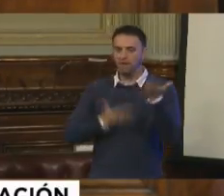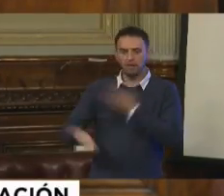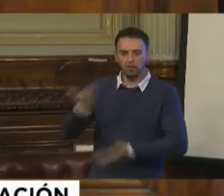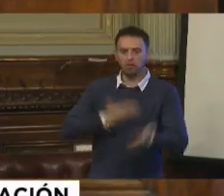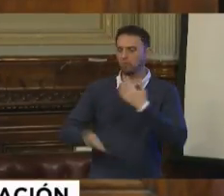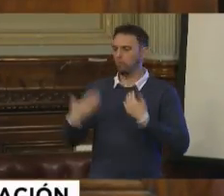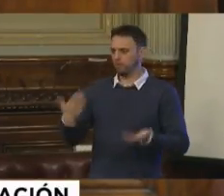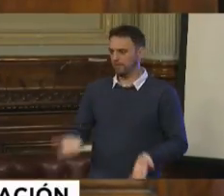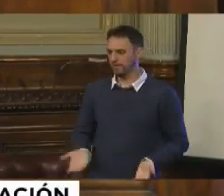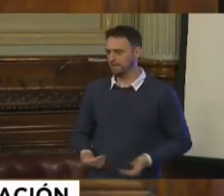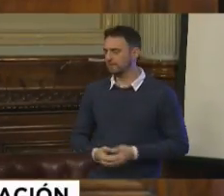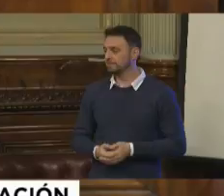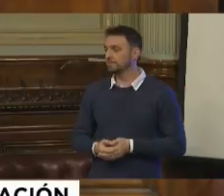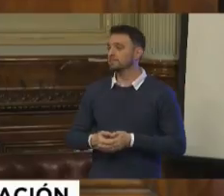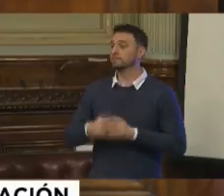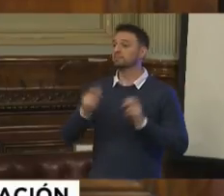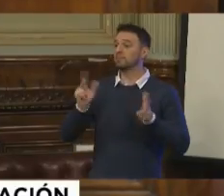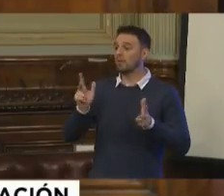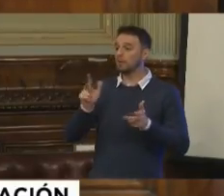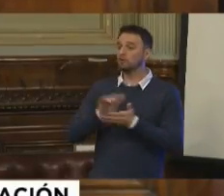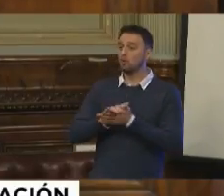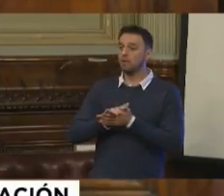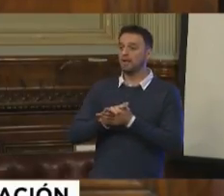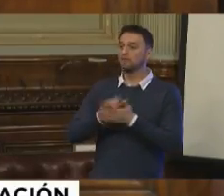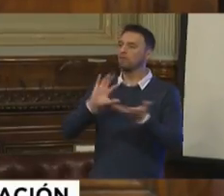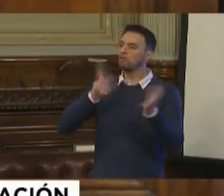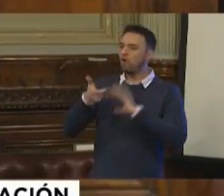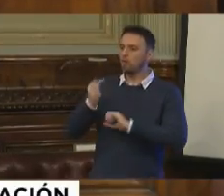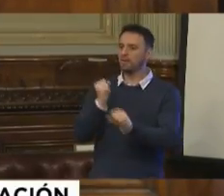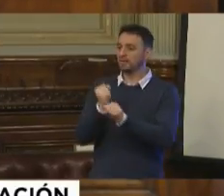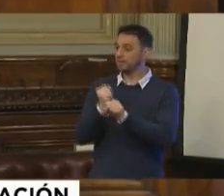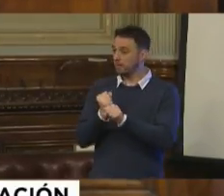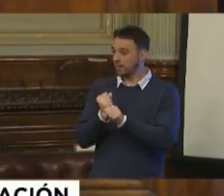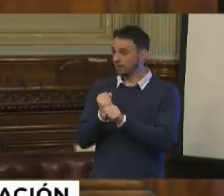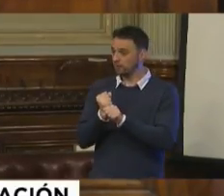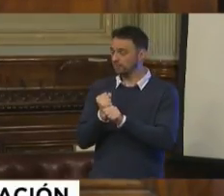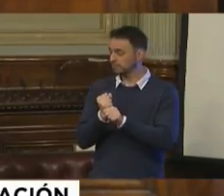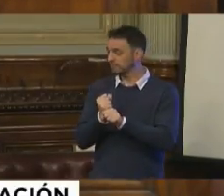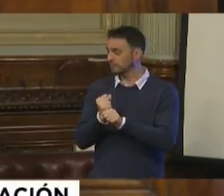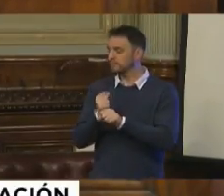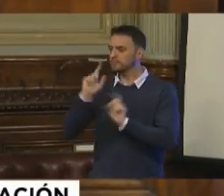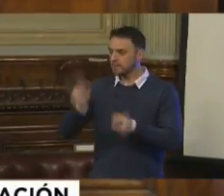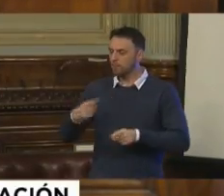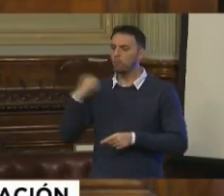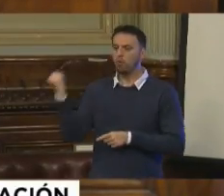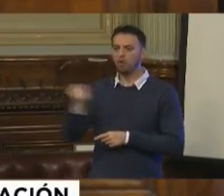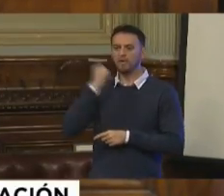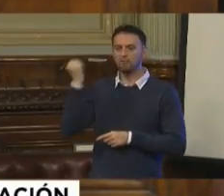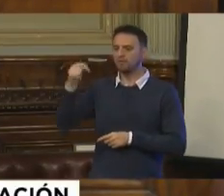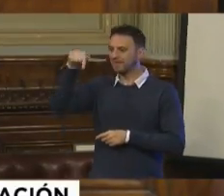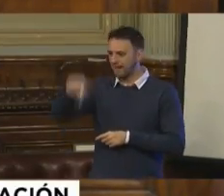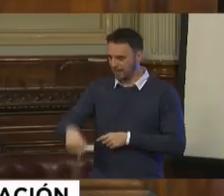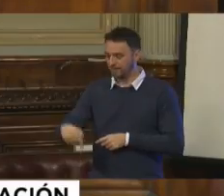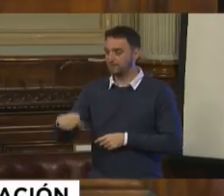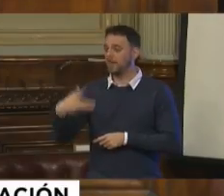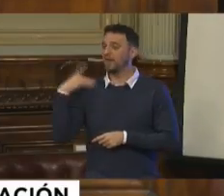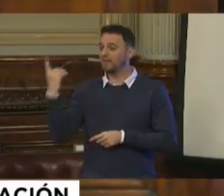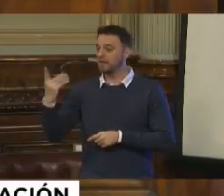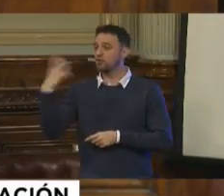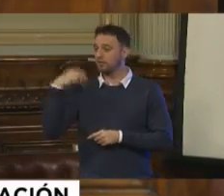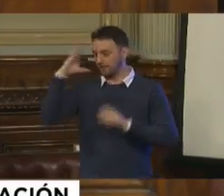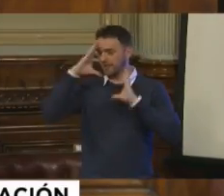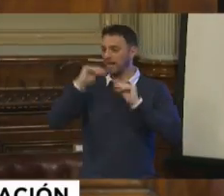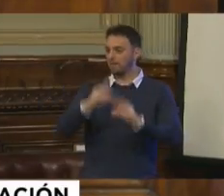compañeros y hablando de clima de trabajo hasta lo muy importante por destacar esta